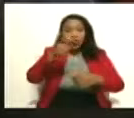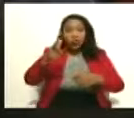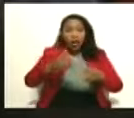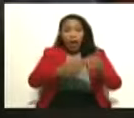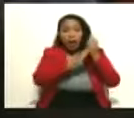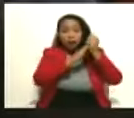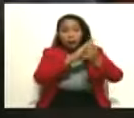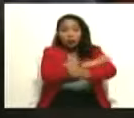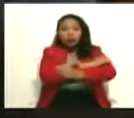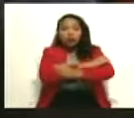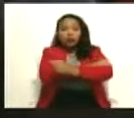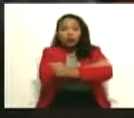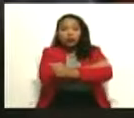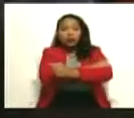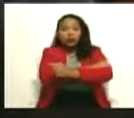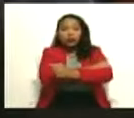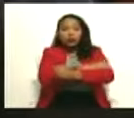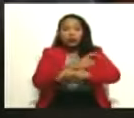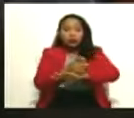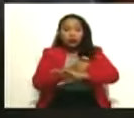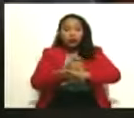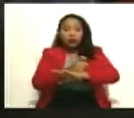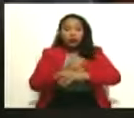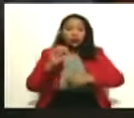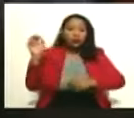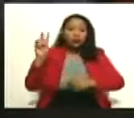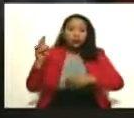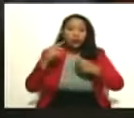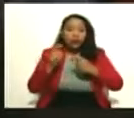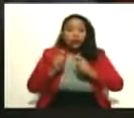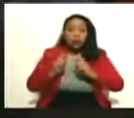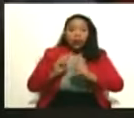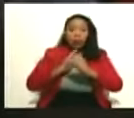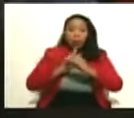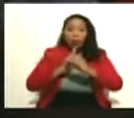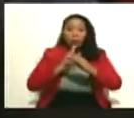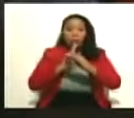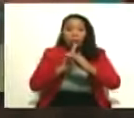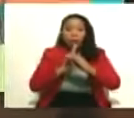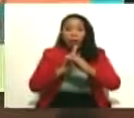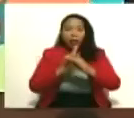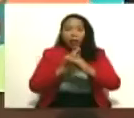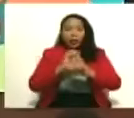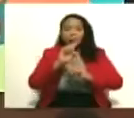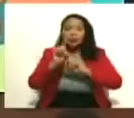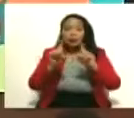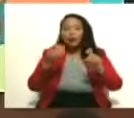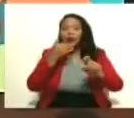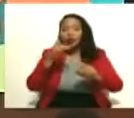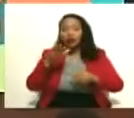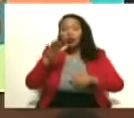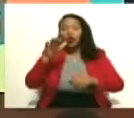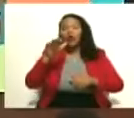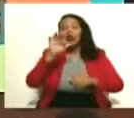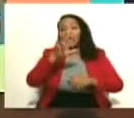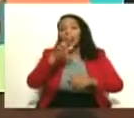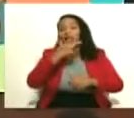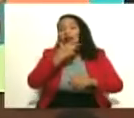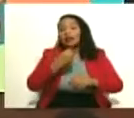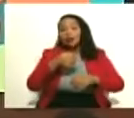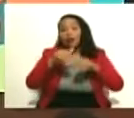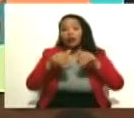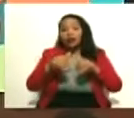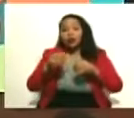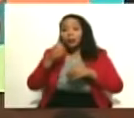de oposición al gobierno venezolano para tratar de frenar el referéndum. Gracias. Bueno, este